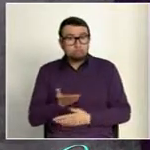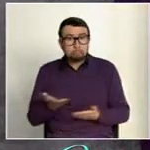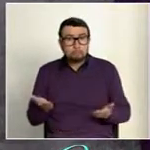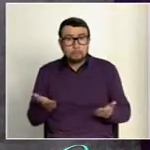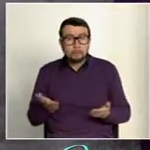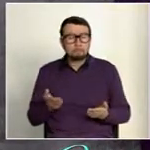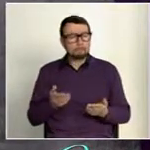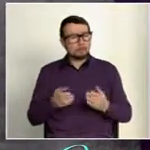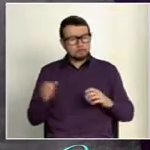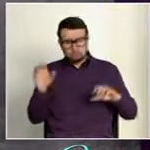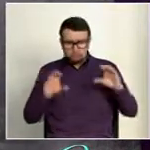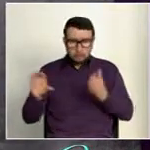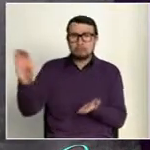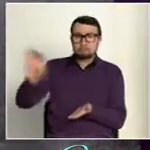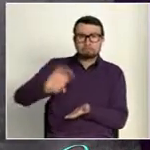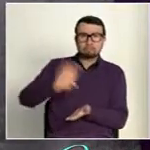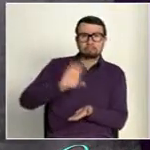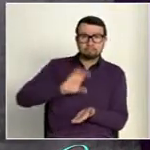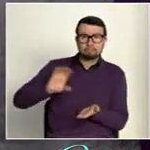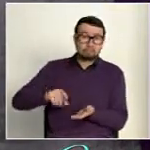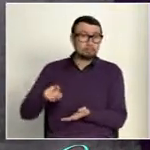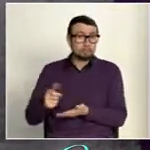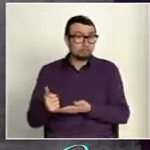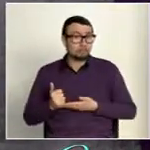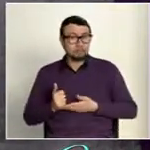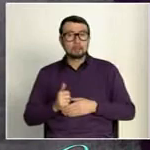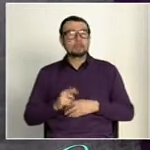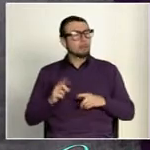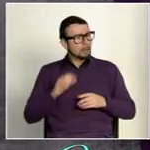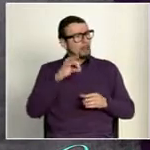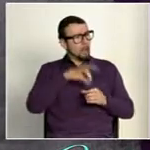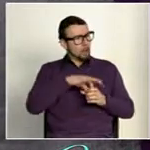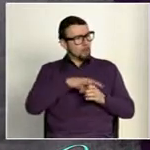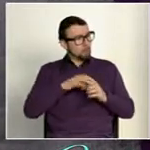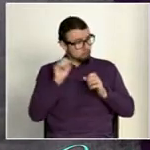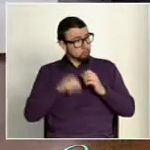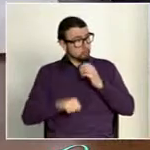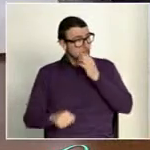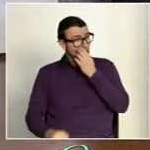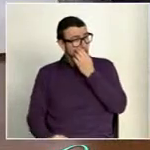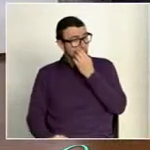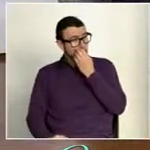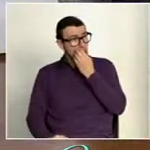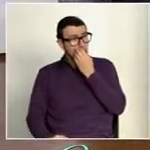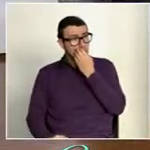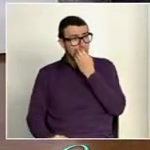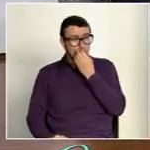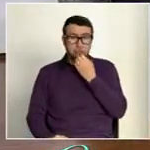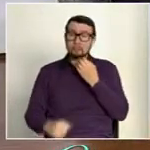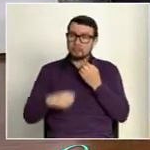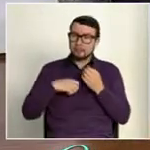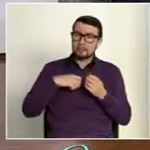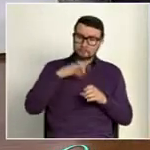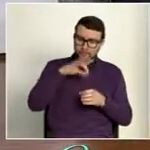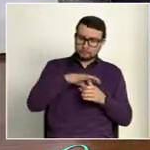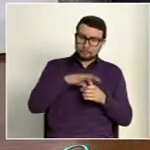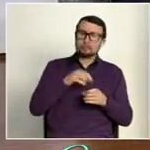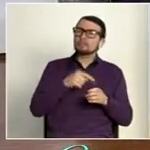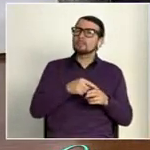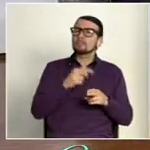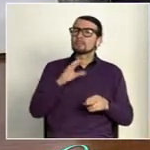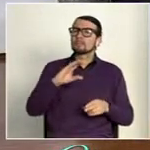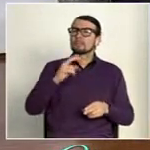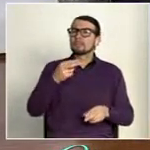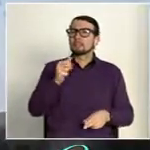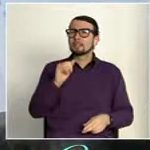preparado como condimento, igual lo pueden preparar también en aromática, ¿no? Sí. Puede ser. De hecho, nosotros tenemos una bebida que se llama chai hindú. De